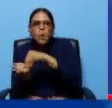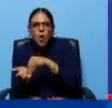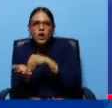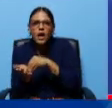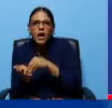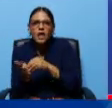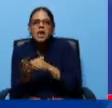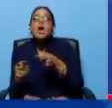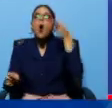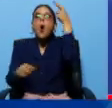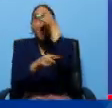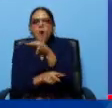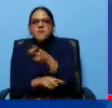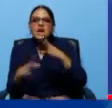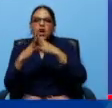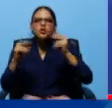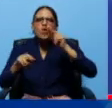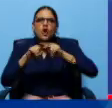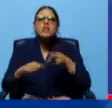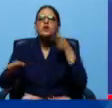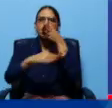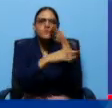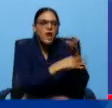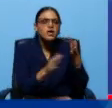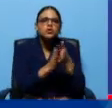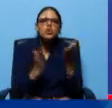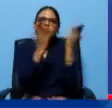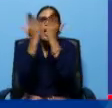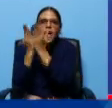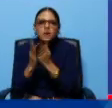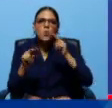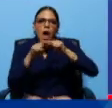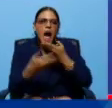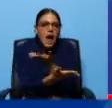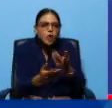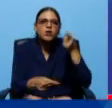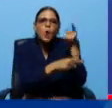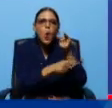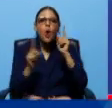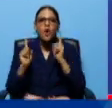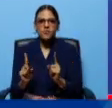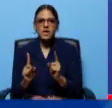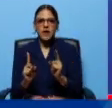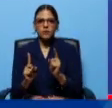la obligatoriedad constitucional de la educación de los niños y niñas.